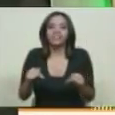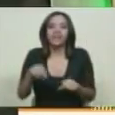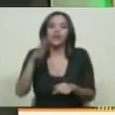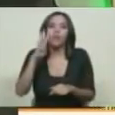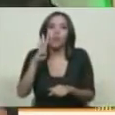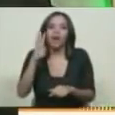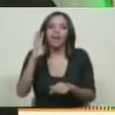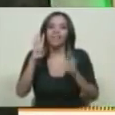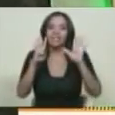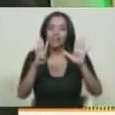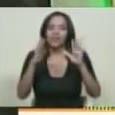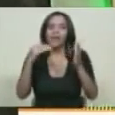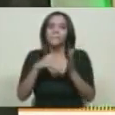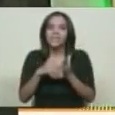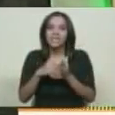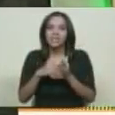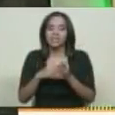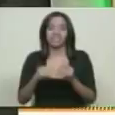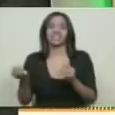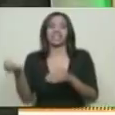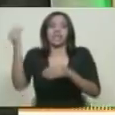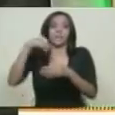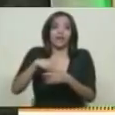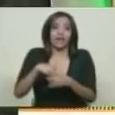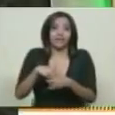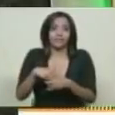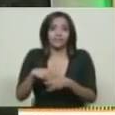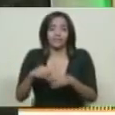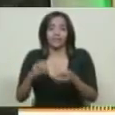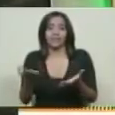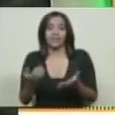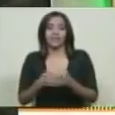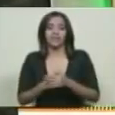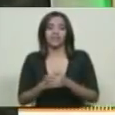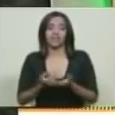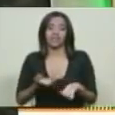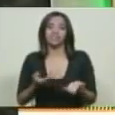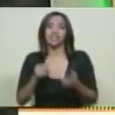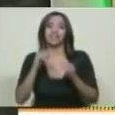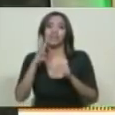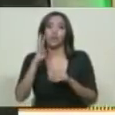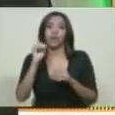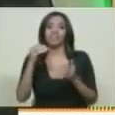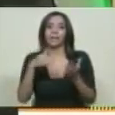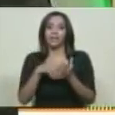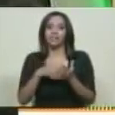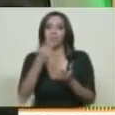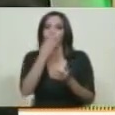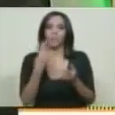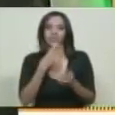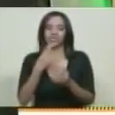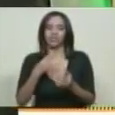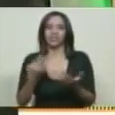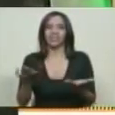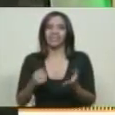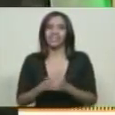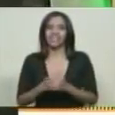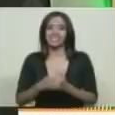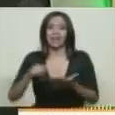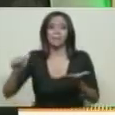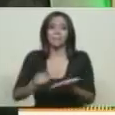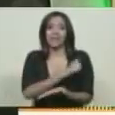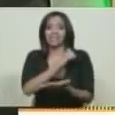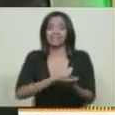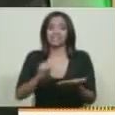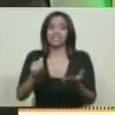49.000, que además no es cierto, porque gran parte de esos 49.000 ya los tienen comprometidos. O sea, están planchando el dólar, están llevando